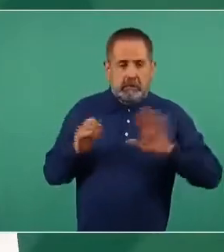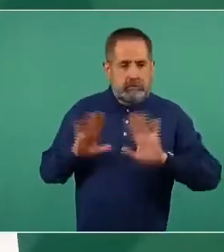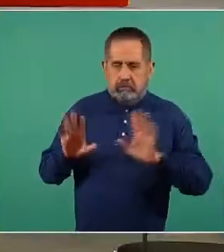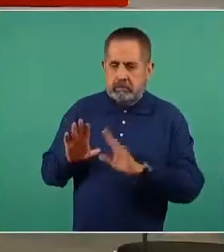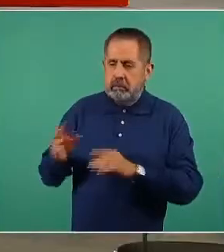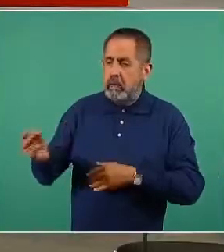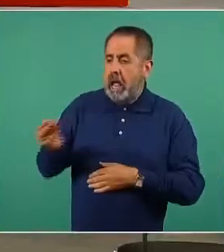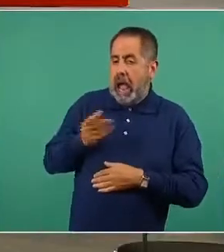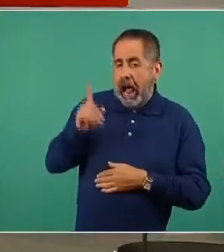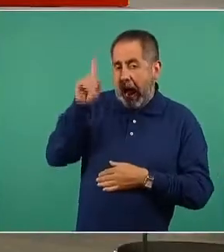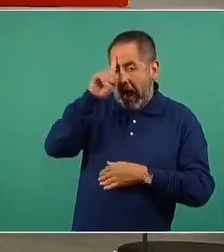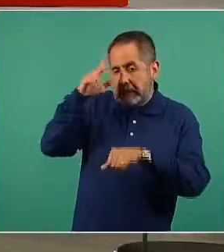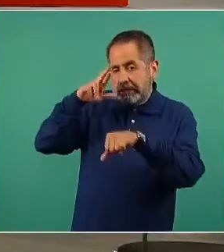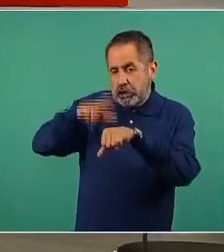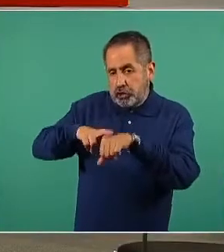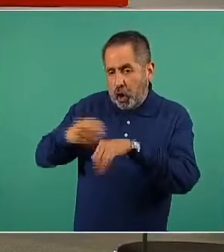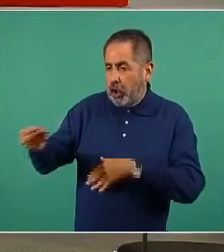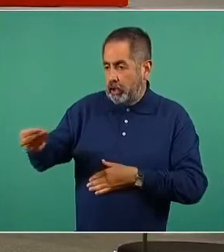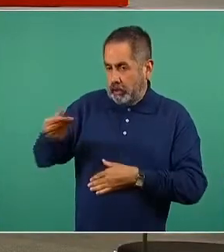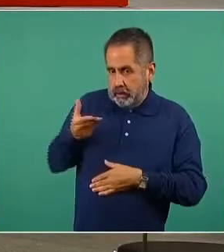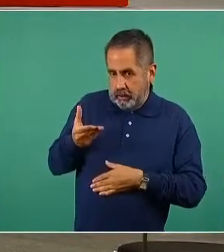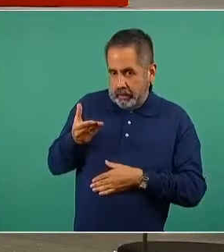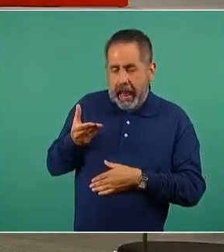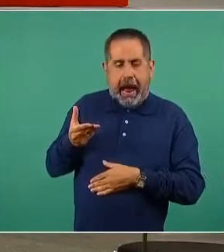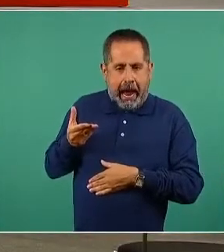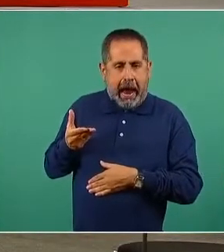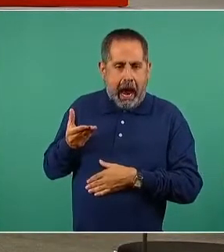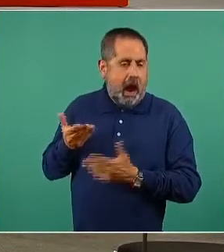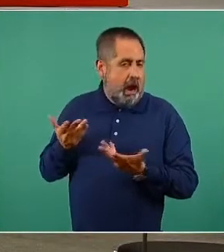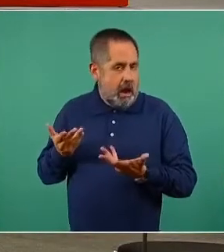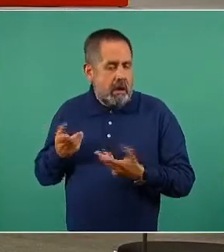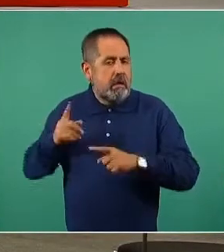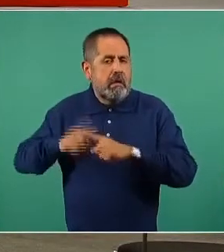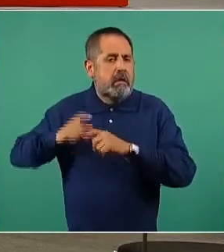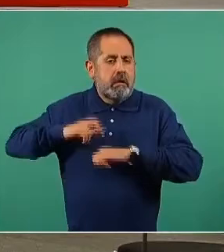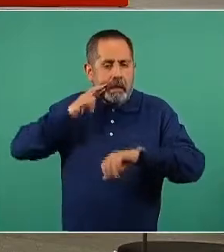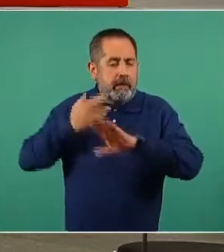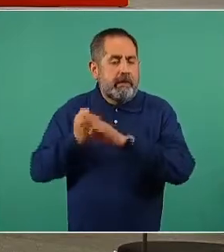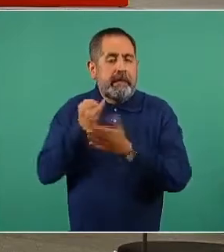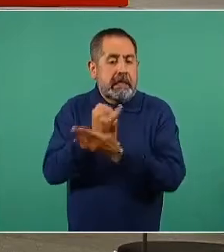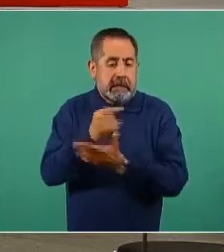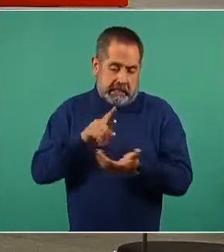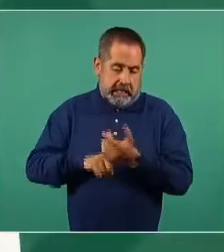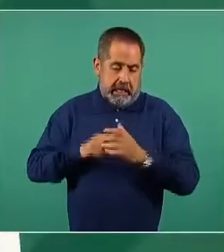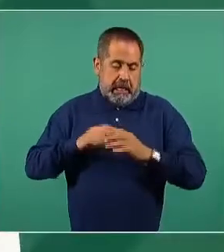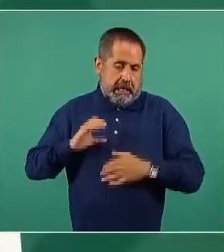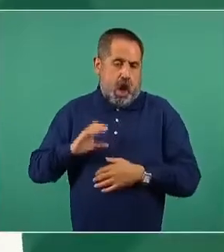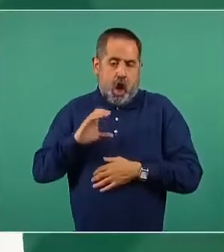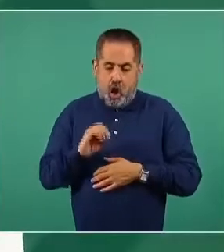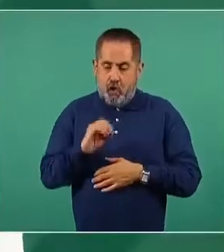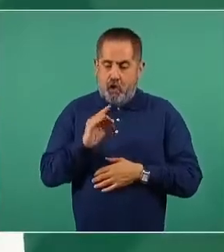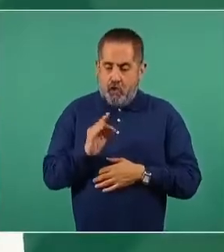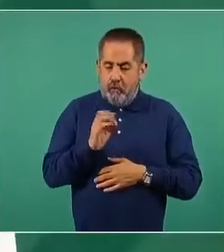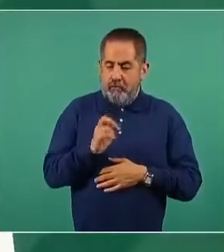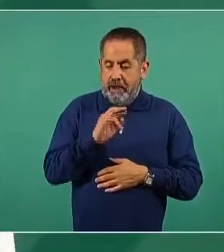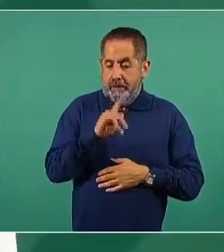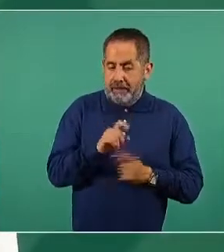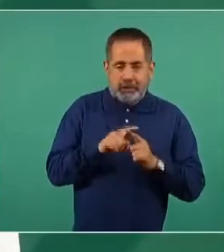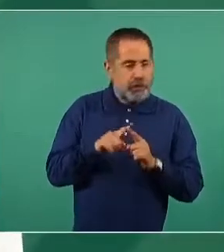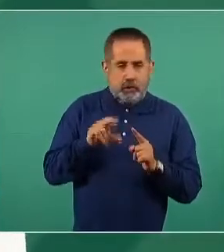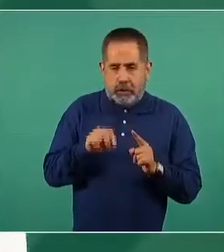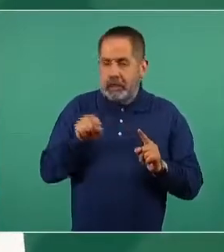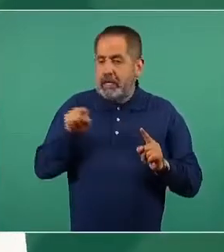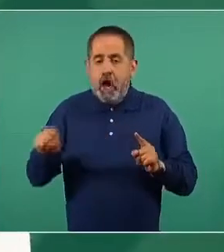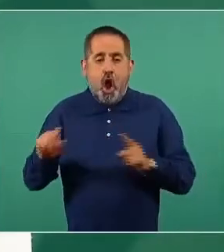manera sería fuera de lugar, porque significaría que la acción regulatoria la ejerce el comité y no es el